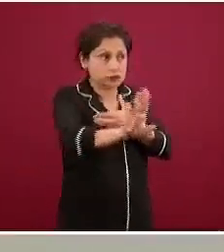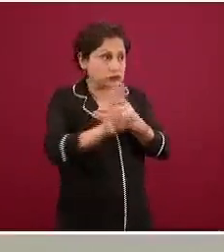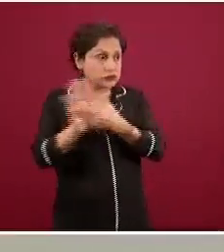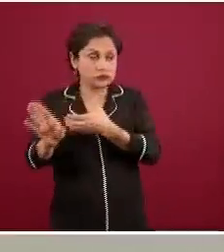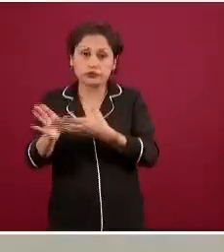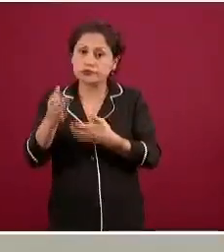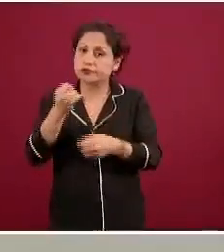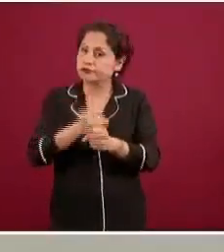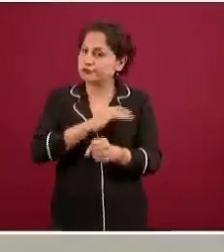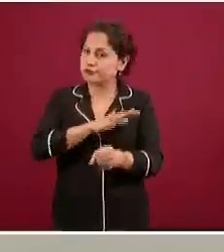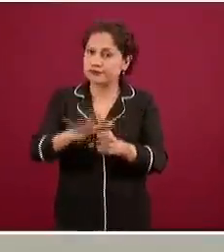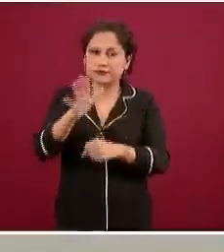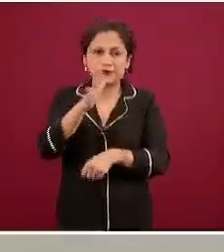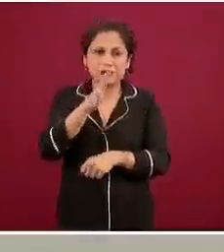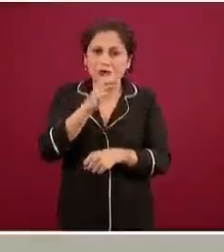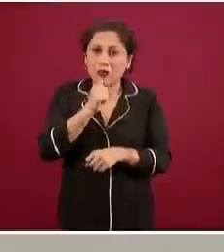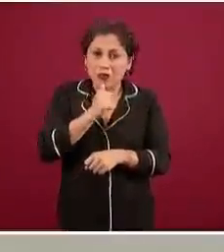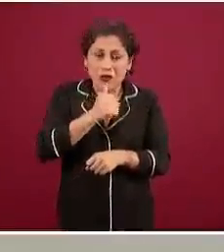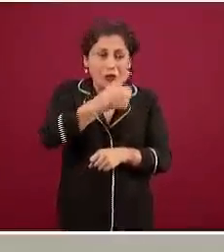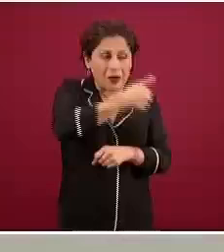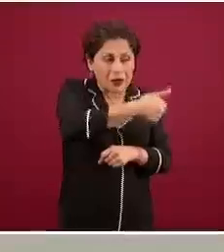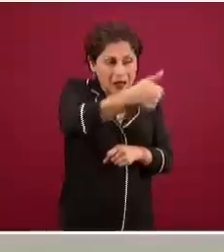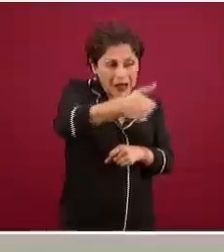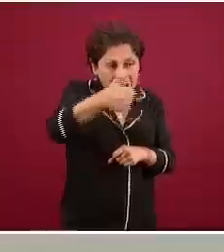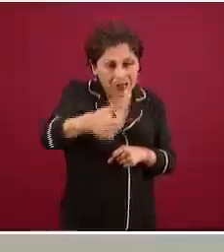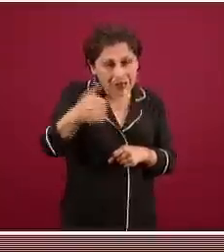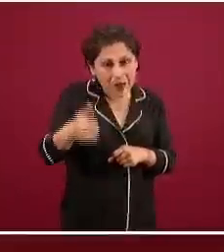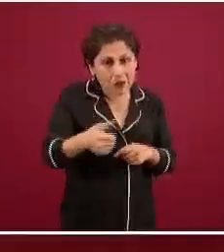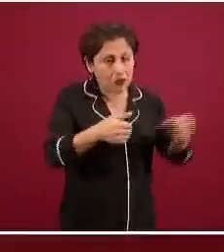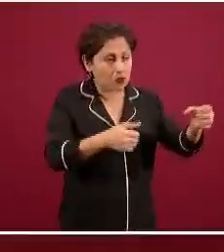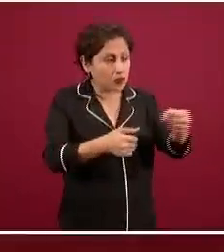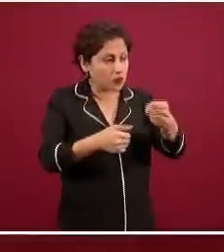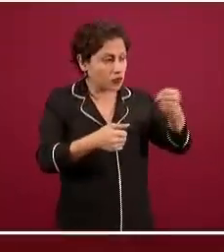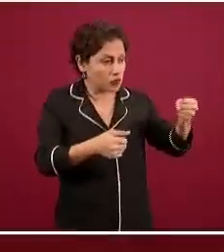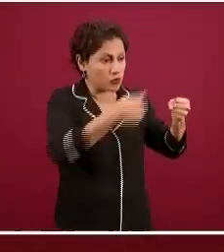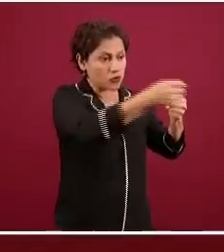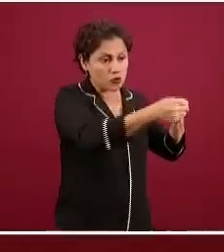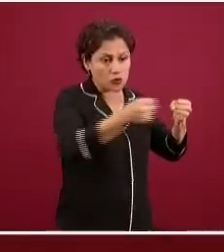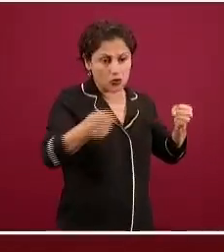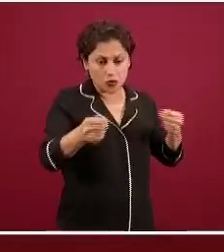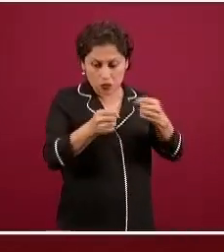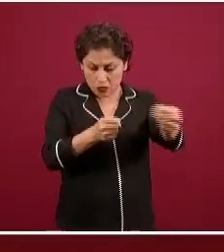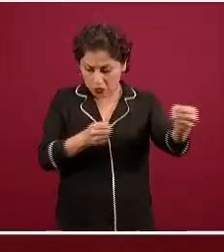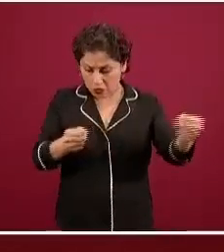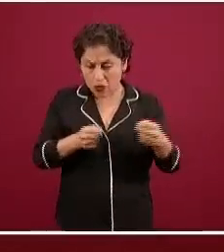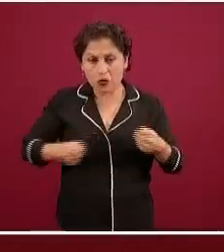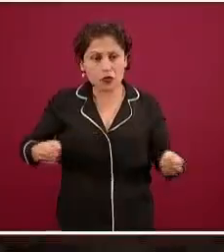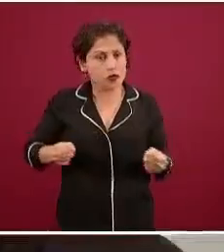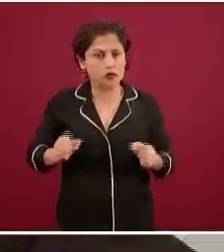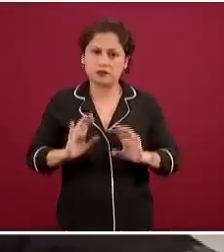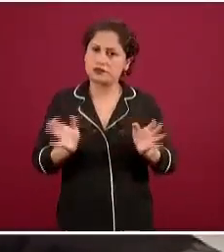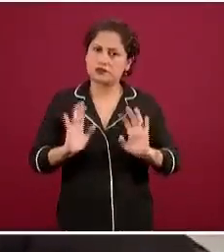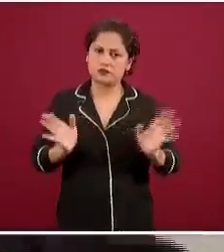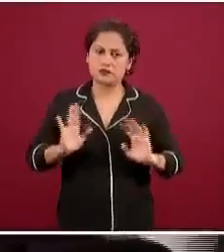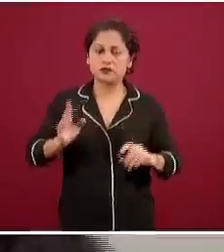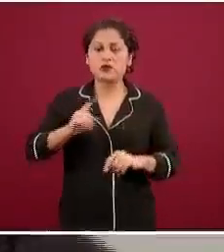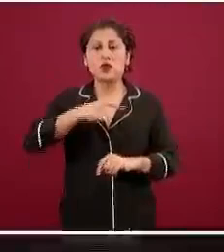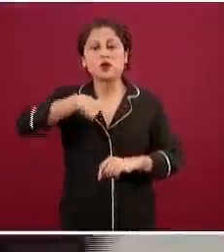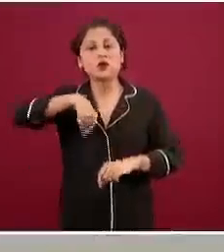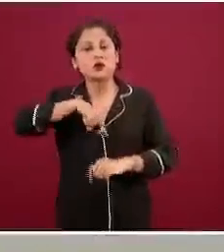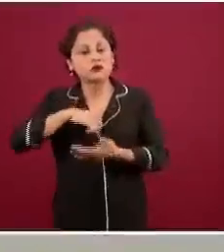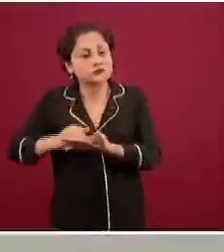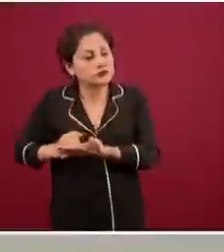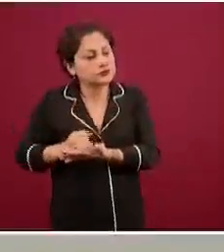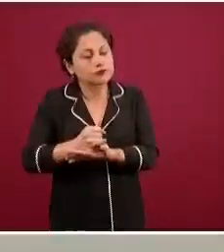en que ya no es práctico a cada uno de ellos decirle, caballero, póngase aquí en aislamiento, uno toma una decisión masiva y